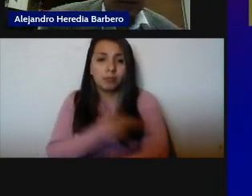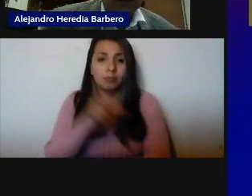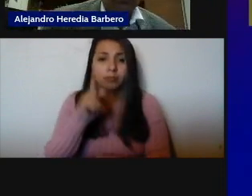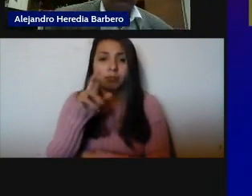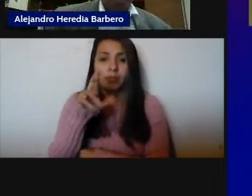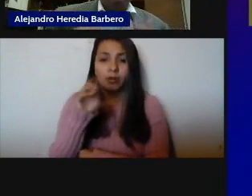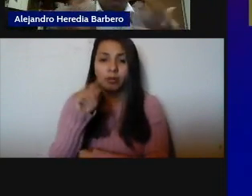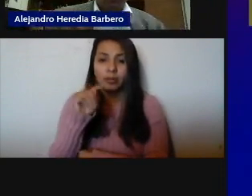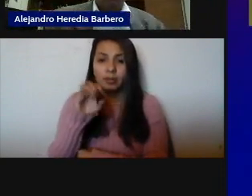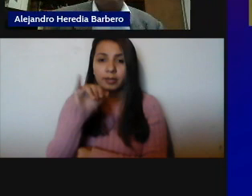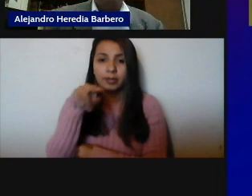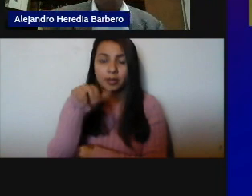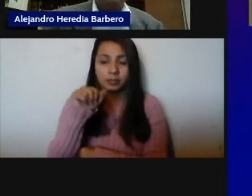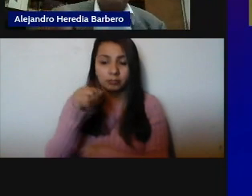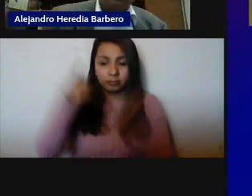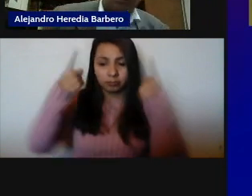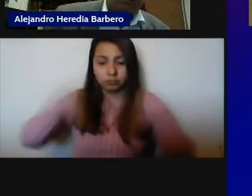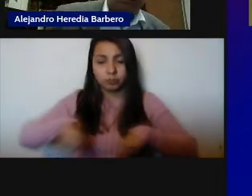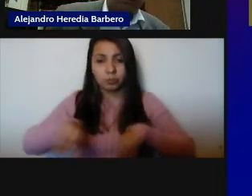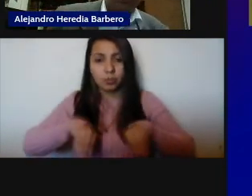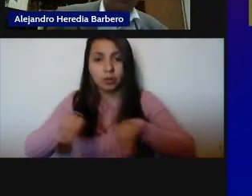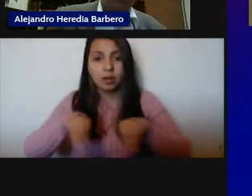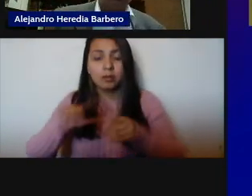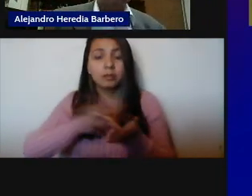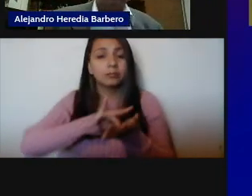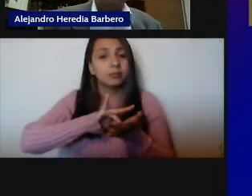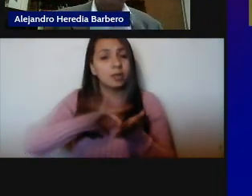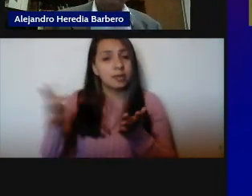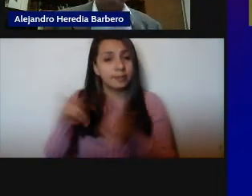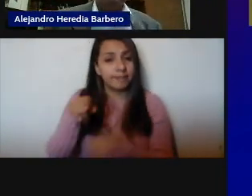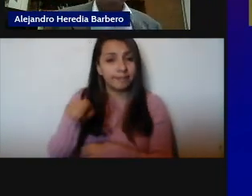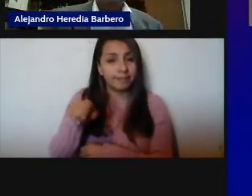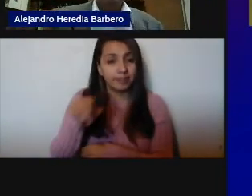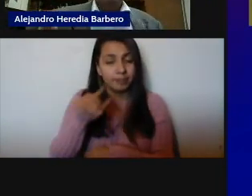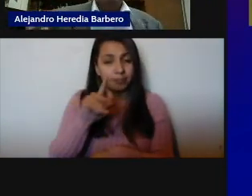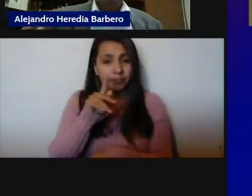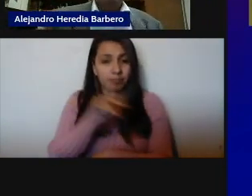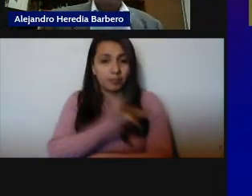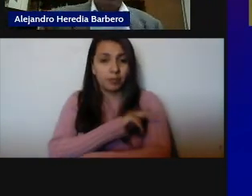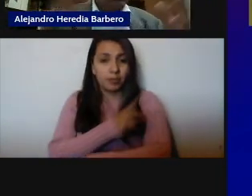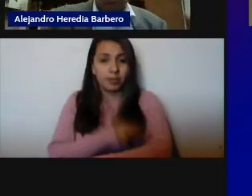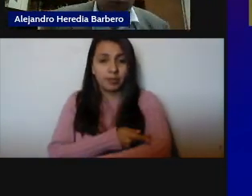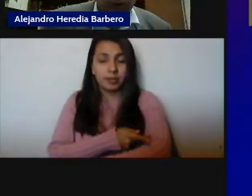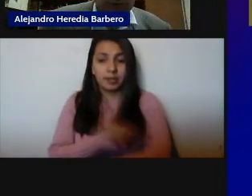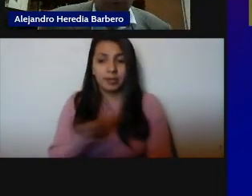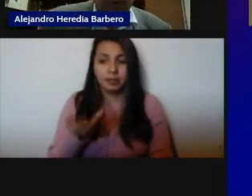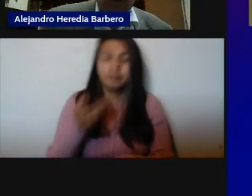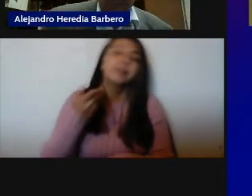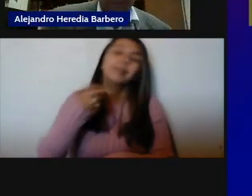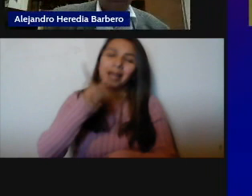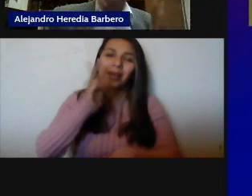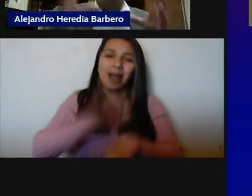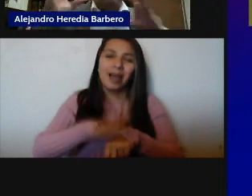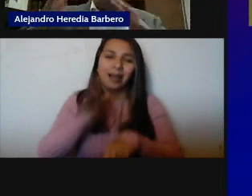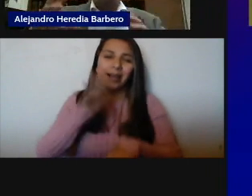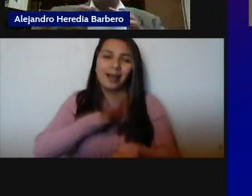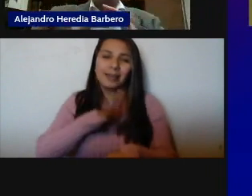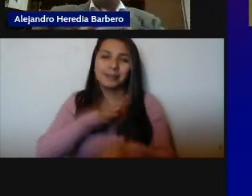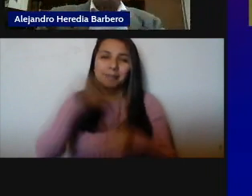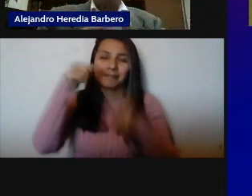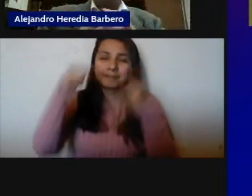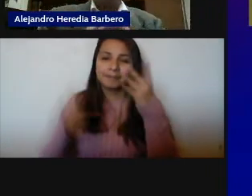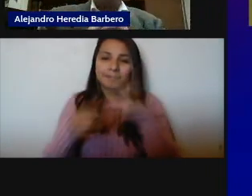compuestos esencialmente y por lo que somos funcionales es por las proteínas. Es mucho más complicado, desde luego,